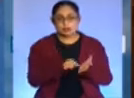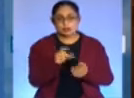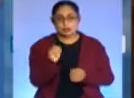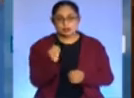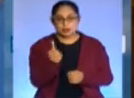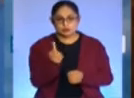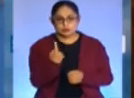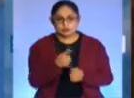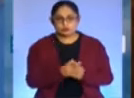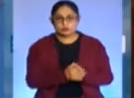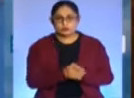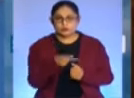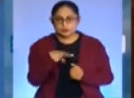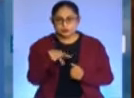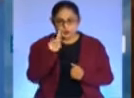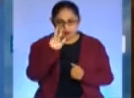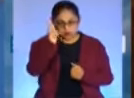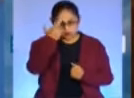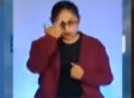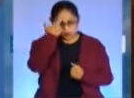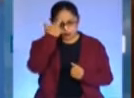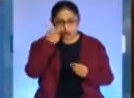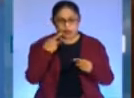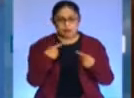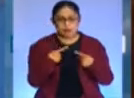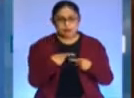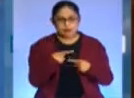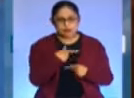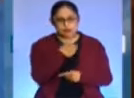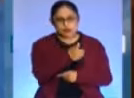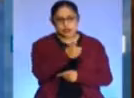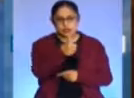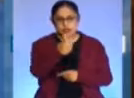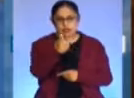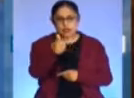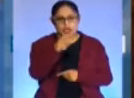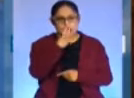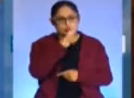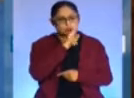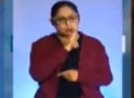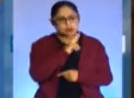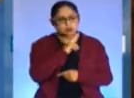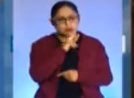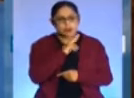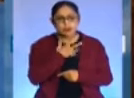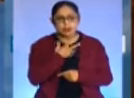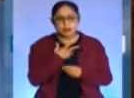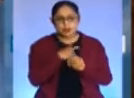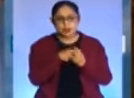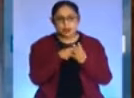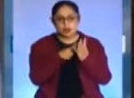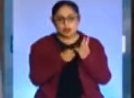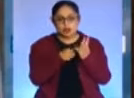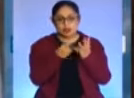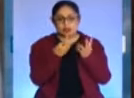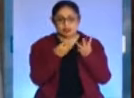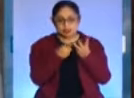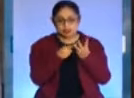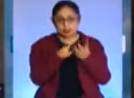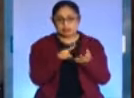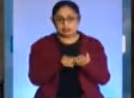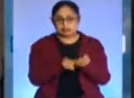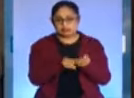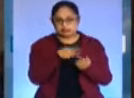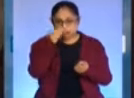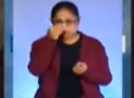en este año, pero recordar que por cada persona que conoce su resultado, hay de 3 a 4 que no lo saben. Una de las peticiones